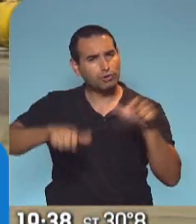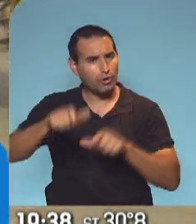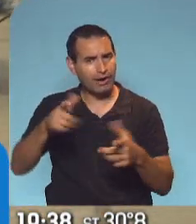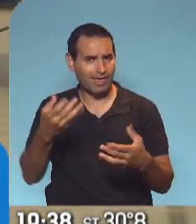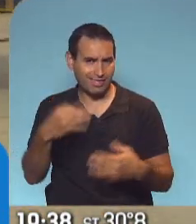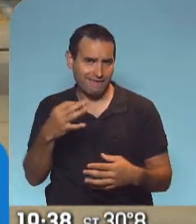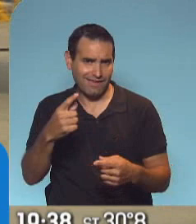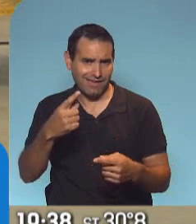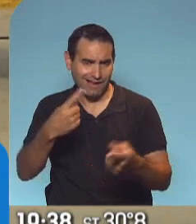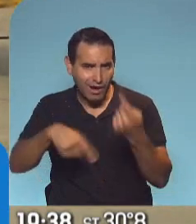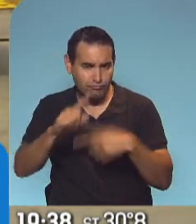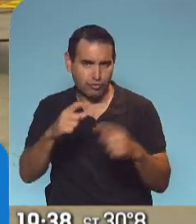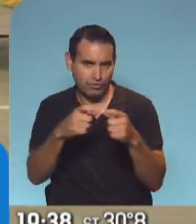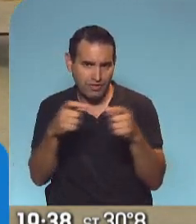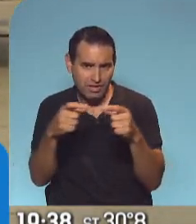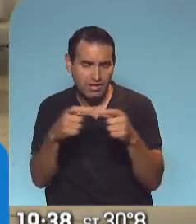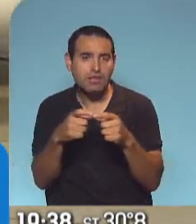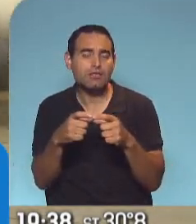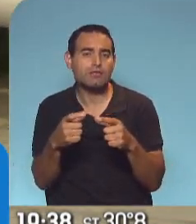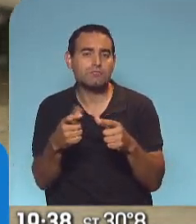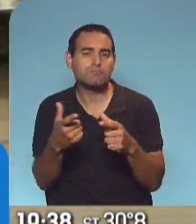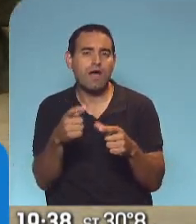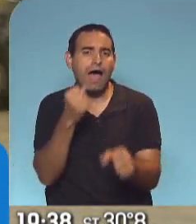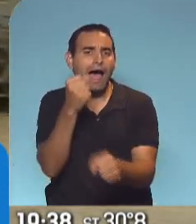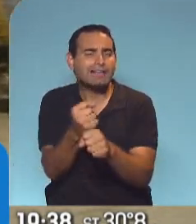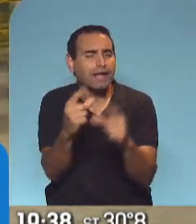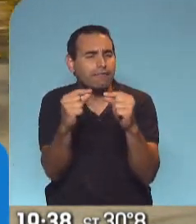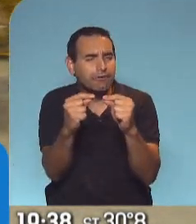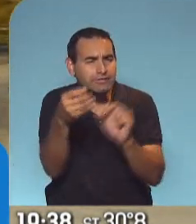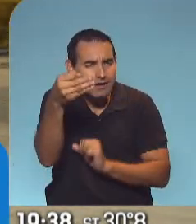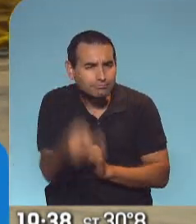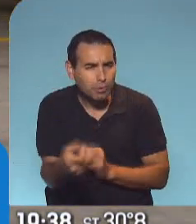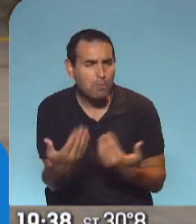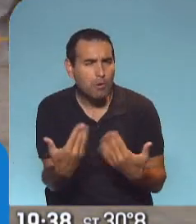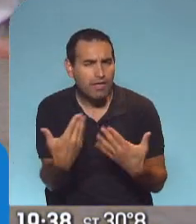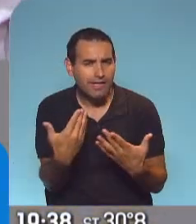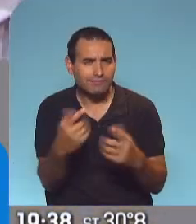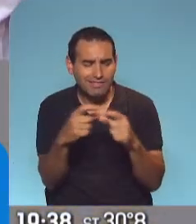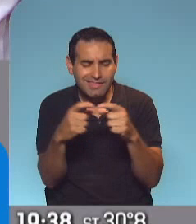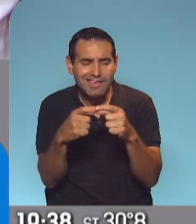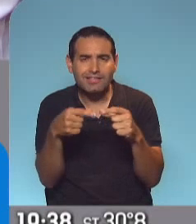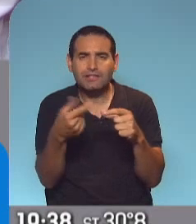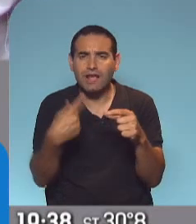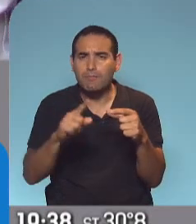cambios en los tickets, en los pasajes que ya tienen comprados, ¿hasta qué fecha es el ticket que se puede